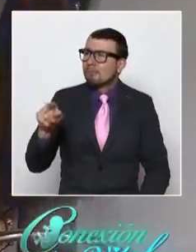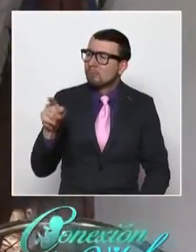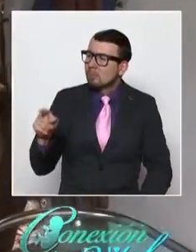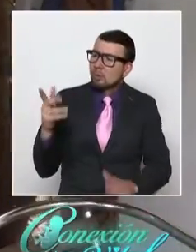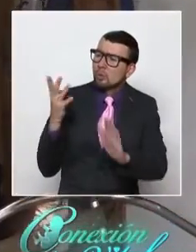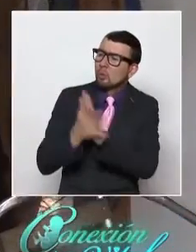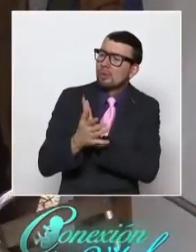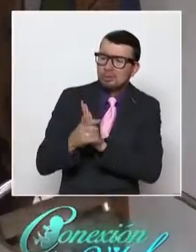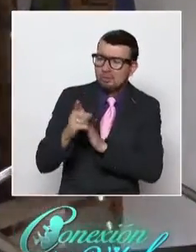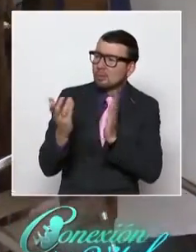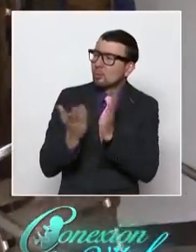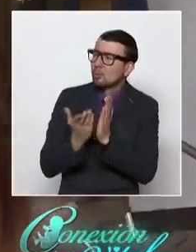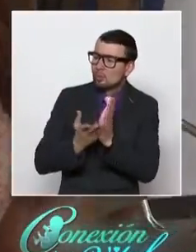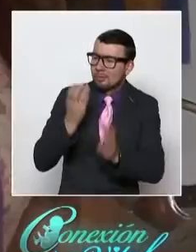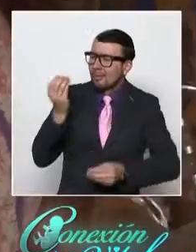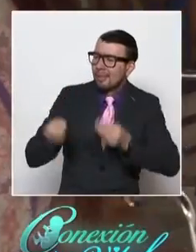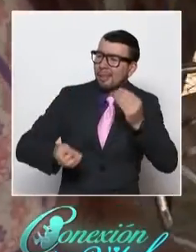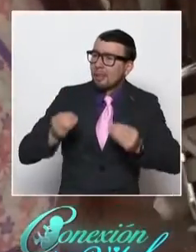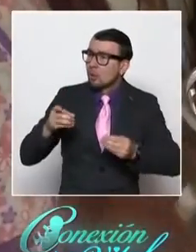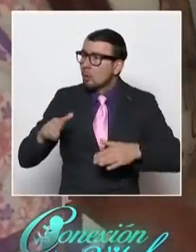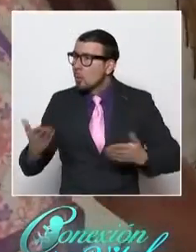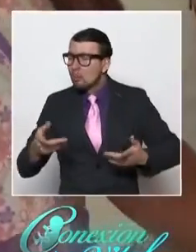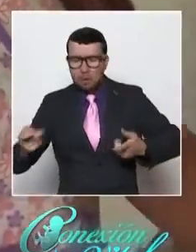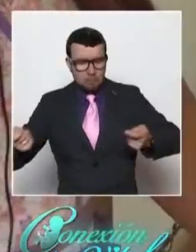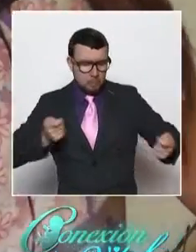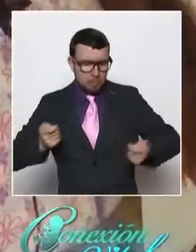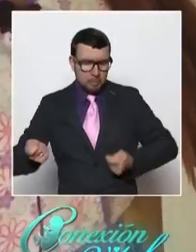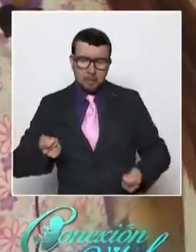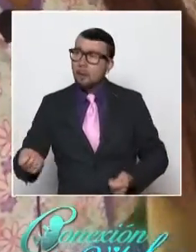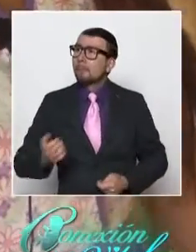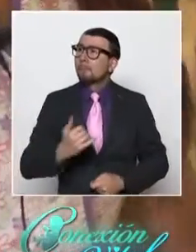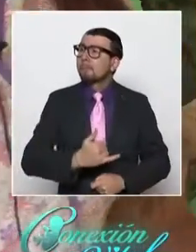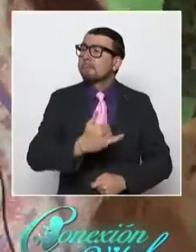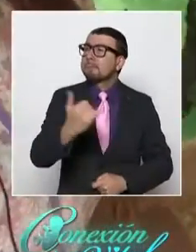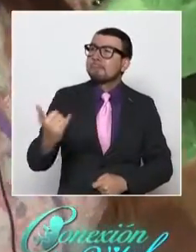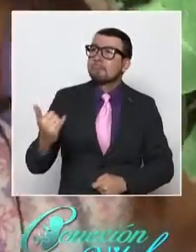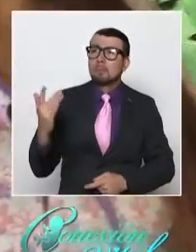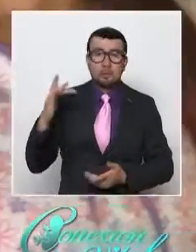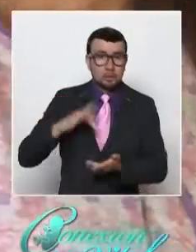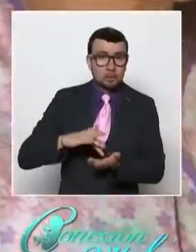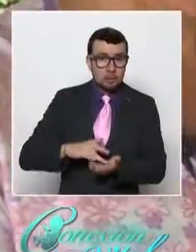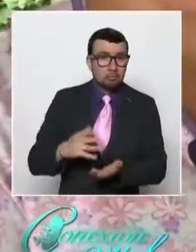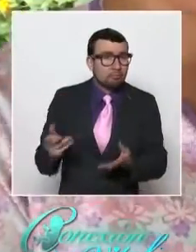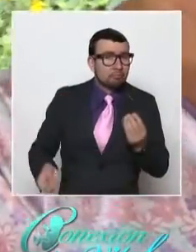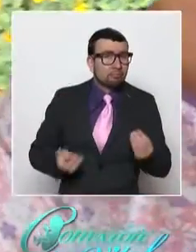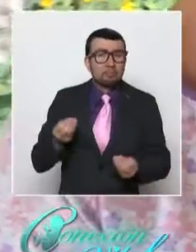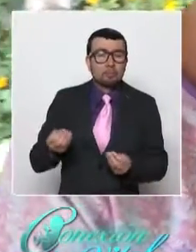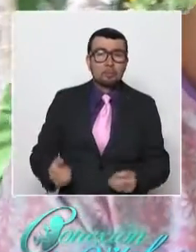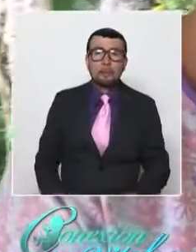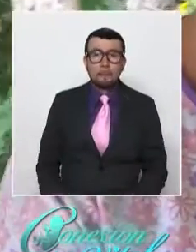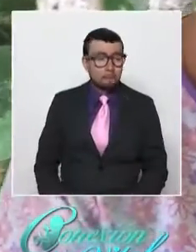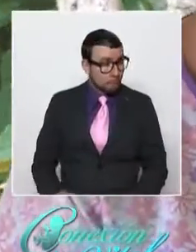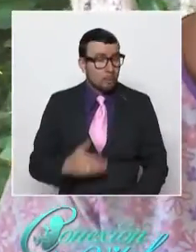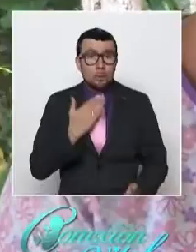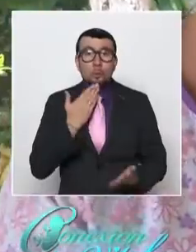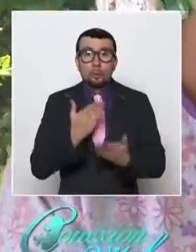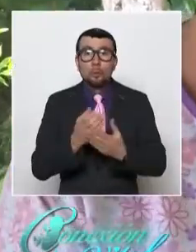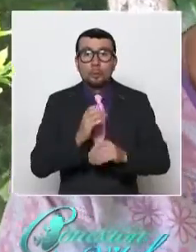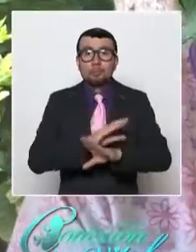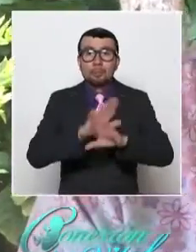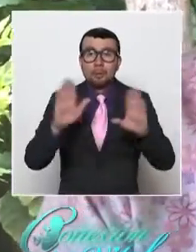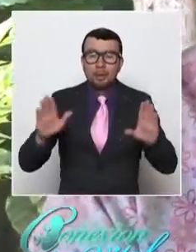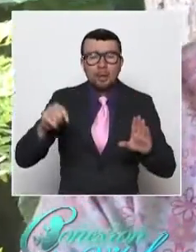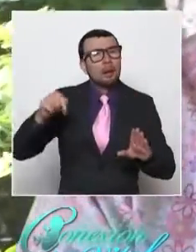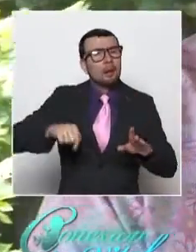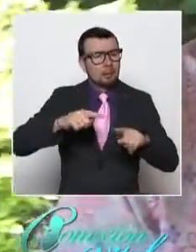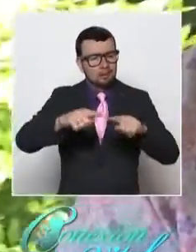tus estudios y el manejo que haces con los pacientes en estas salas. Ok, muy buen día para todos. En